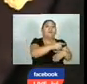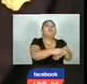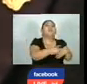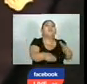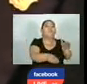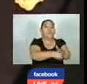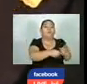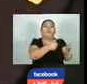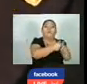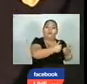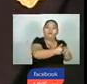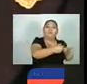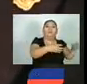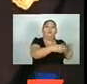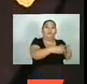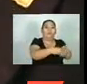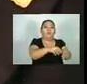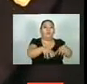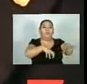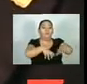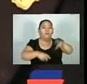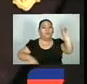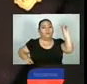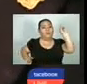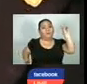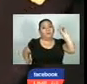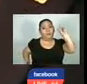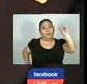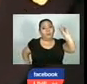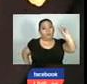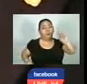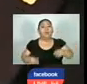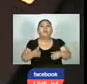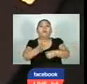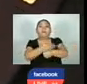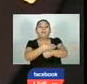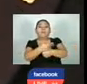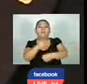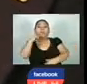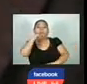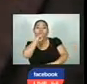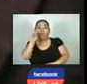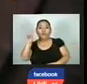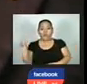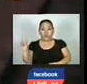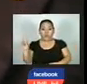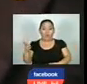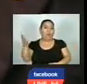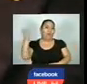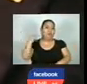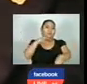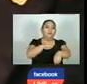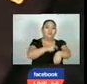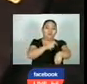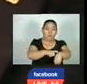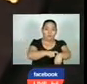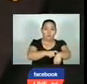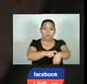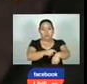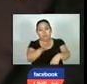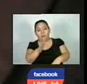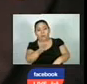la Asamblea Legislativa por el Departamento de San Salvador, por el Partido Político FMLN, durante los periodos